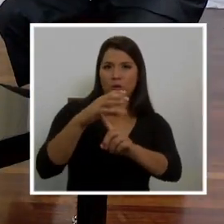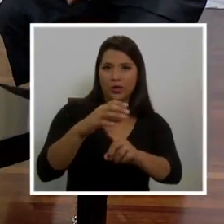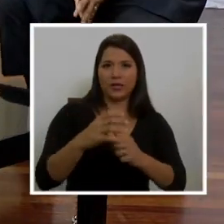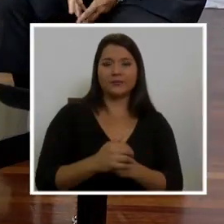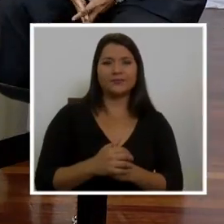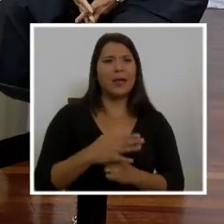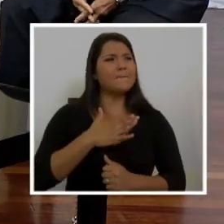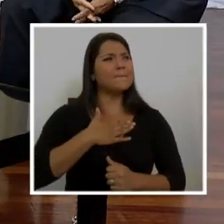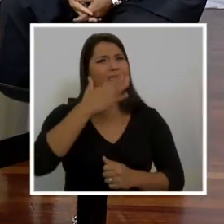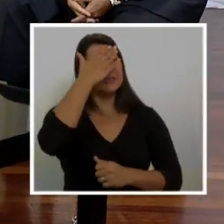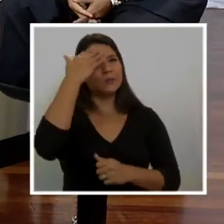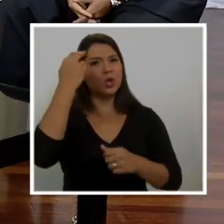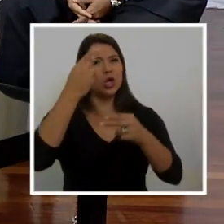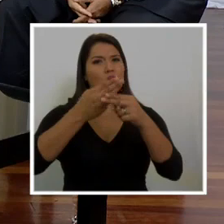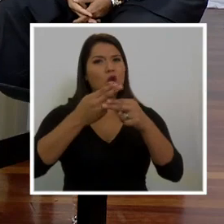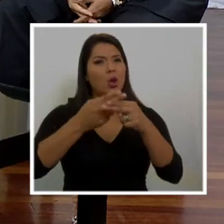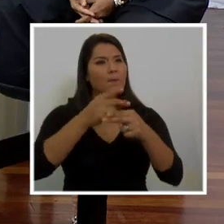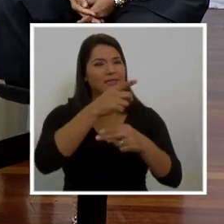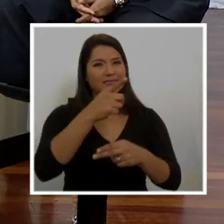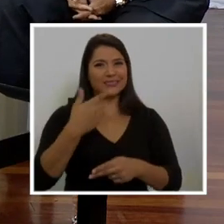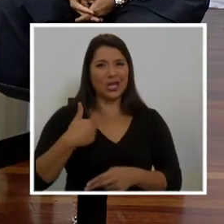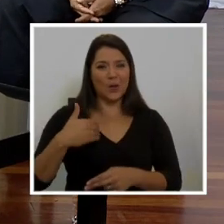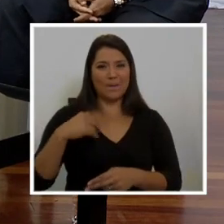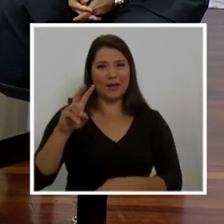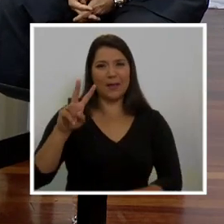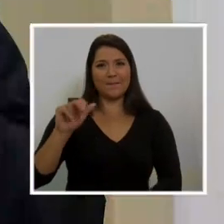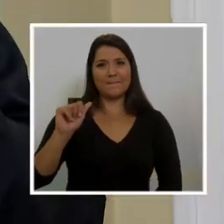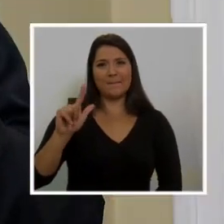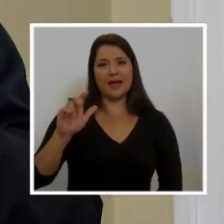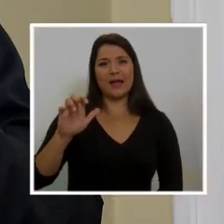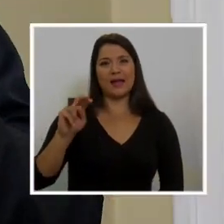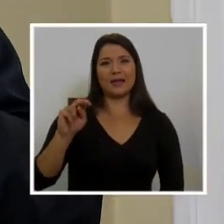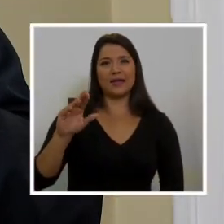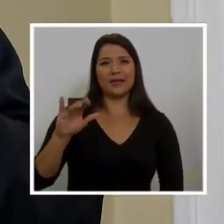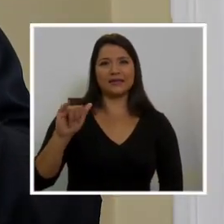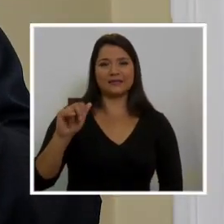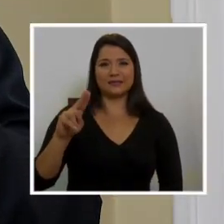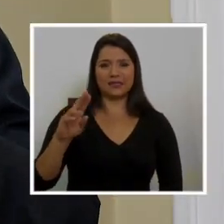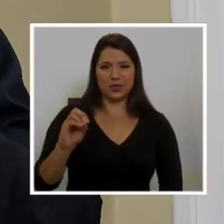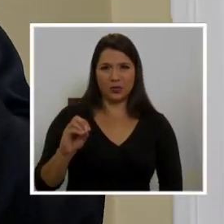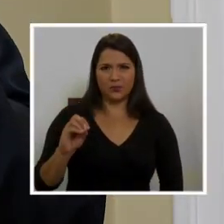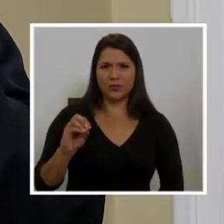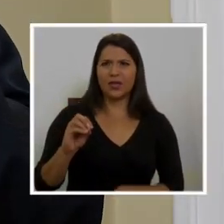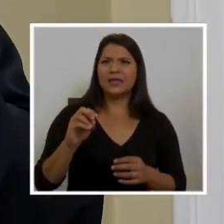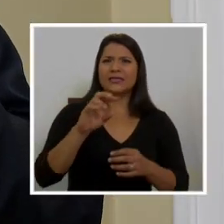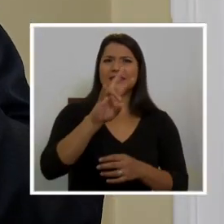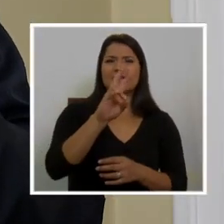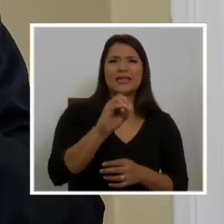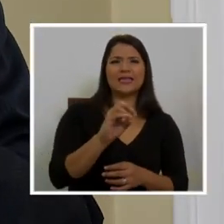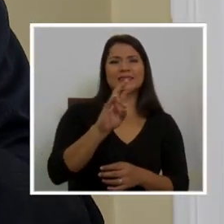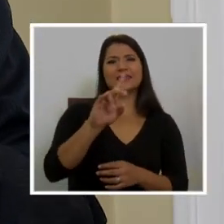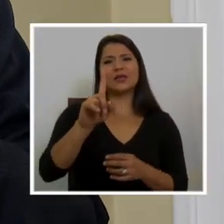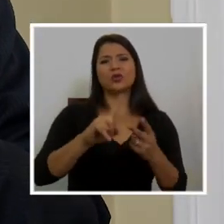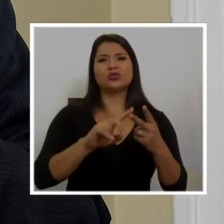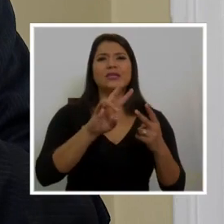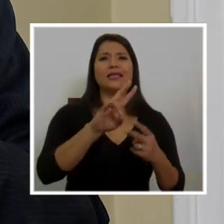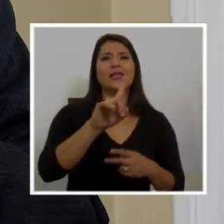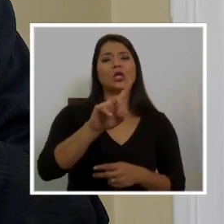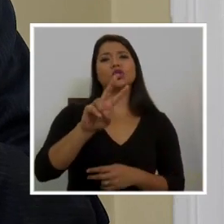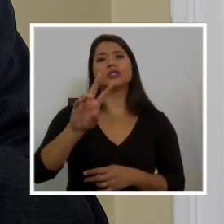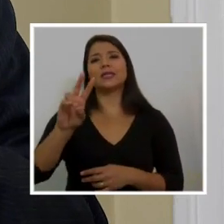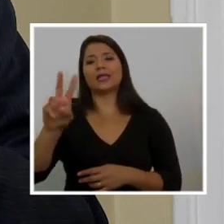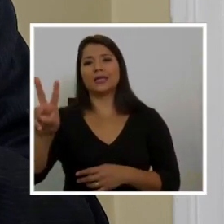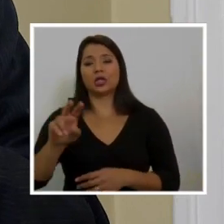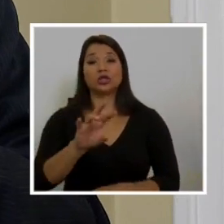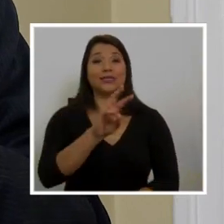muchacho valenciano. Daniel fue presidente de 3 periodos, 70, 71, 71, 72, 72, 73, pero le